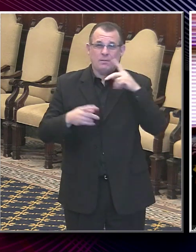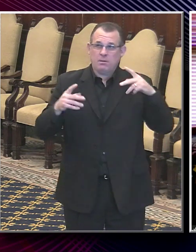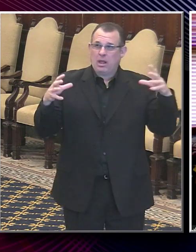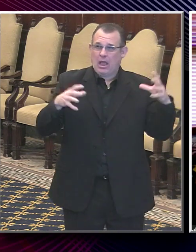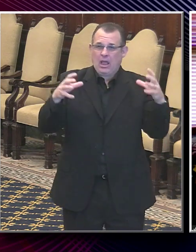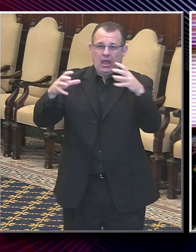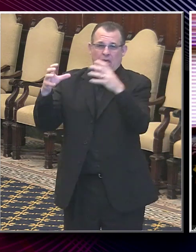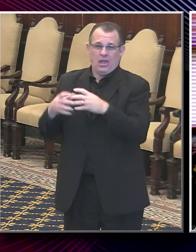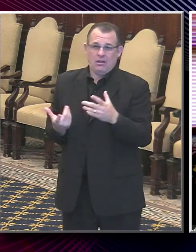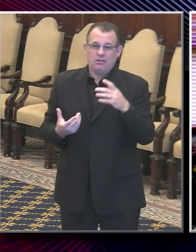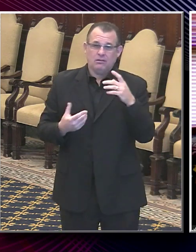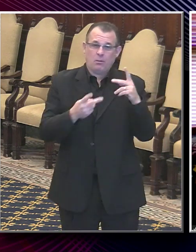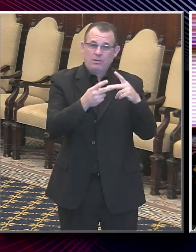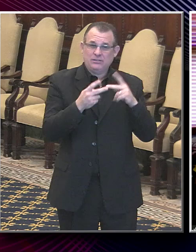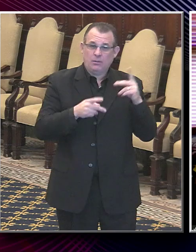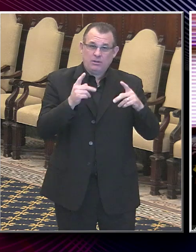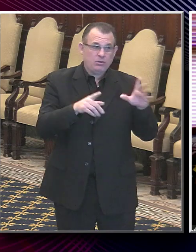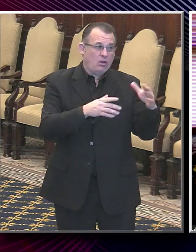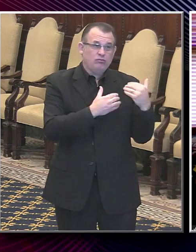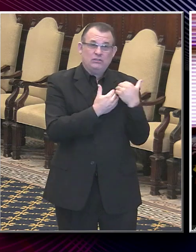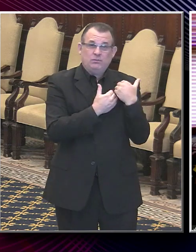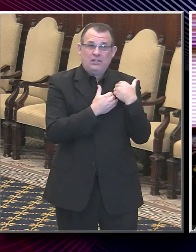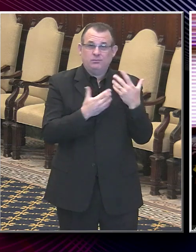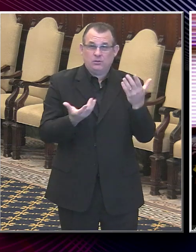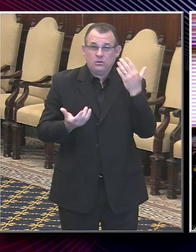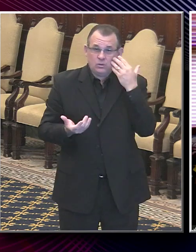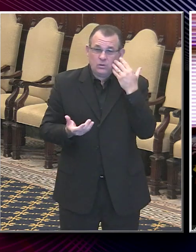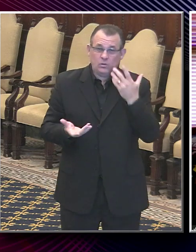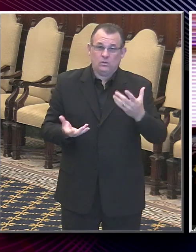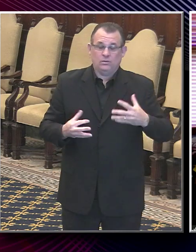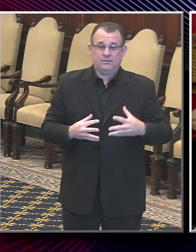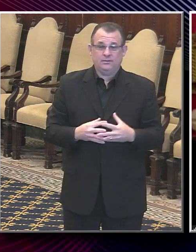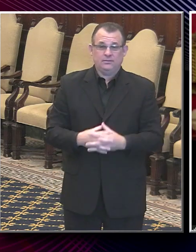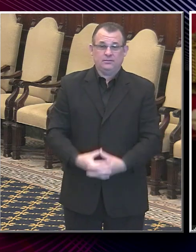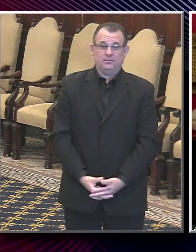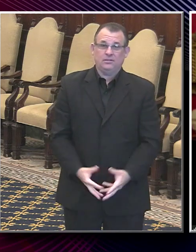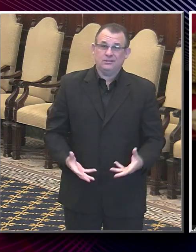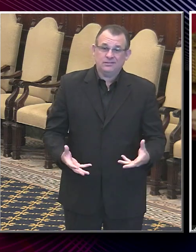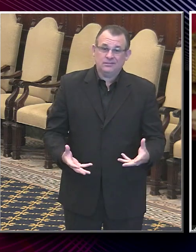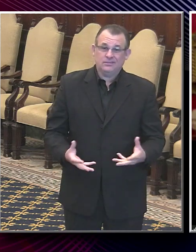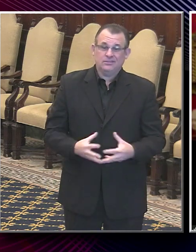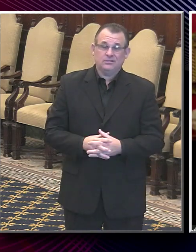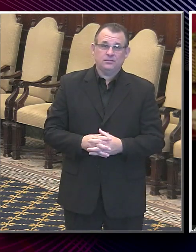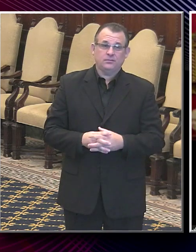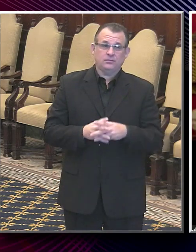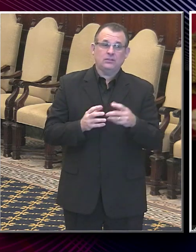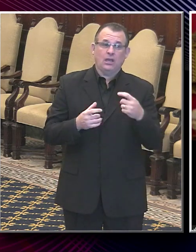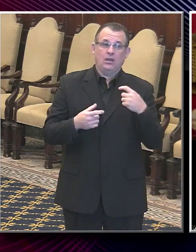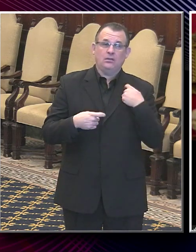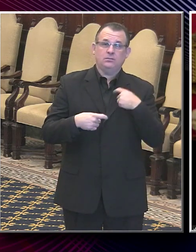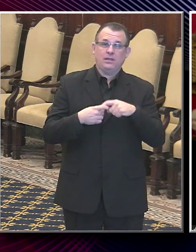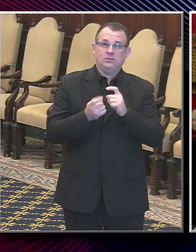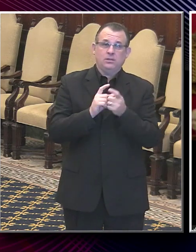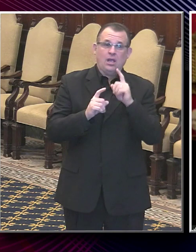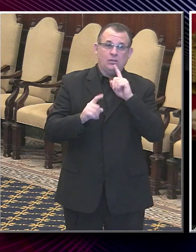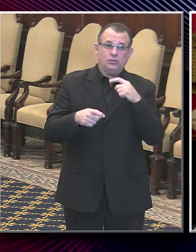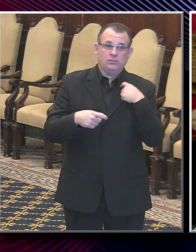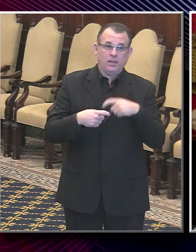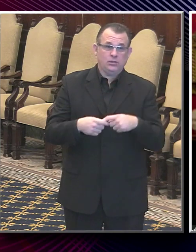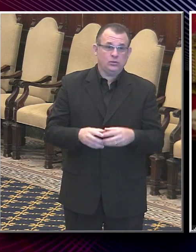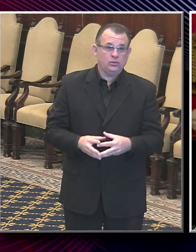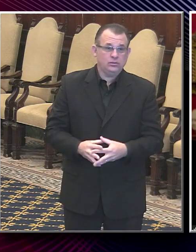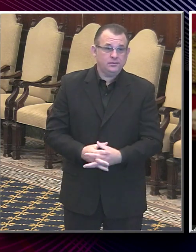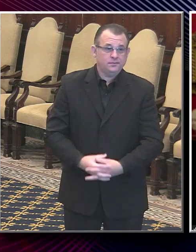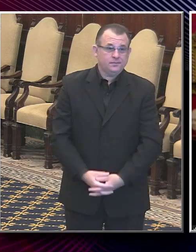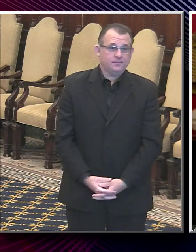going to do our best to give them some responsibility. Bien, si nosotros contamos con información previa,